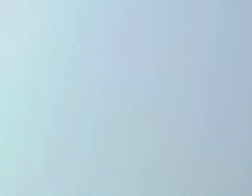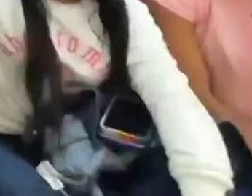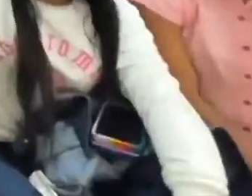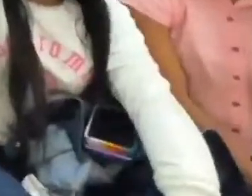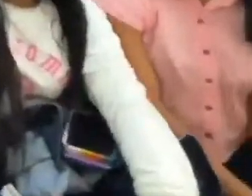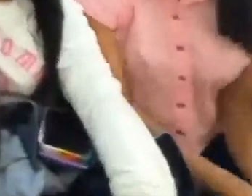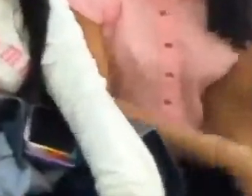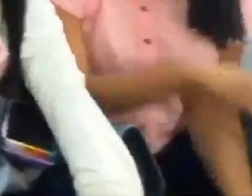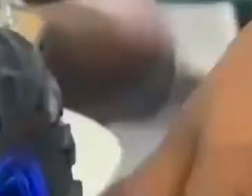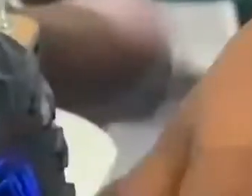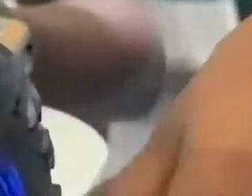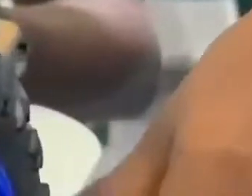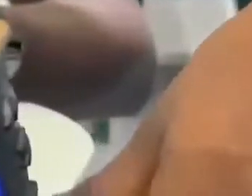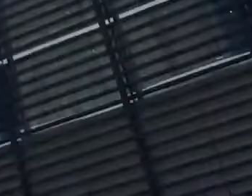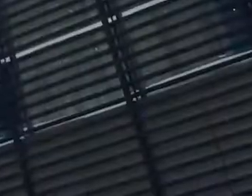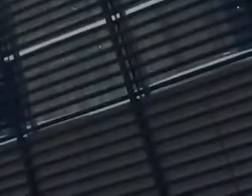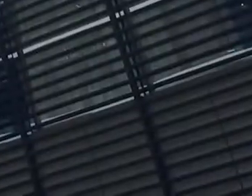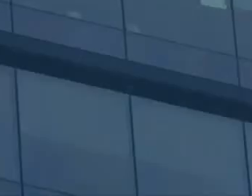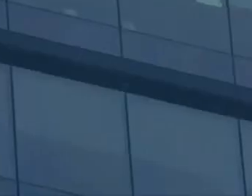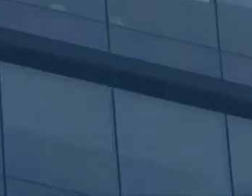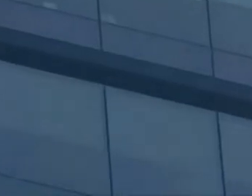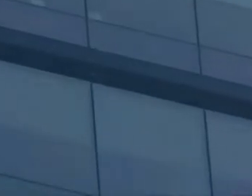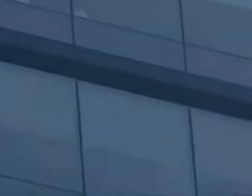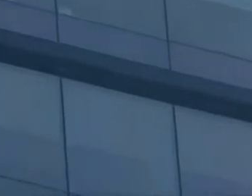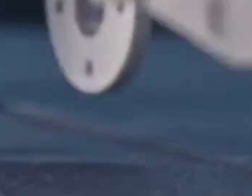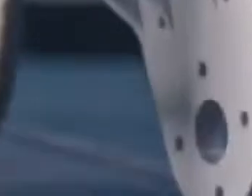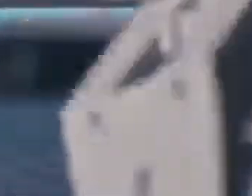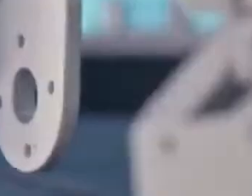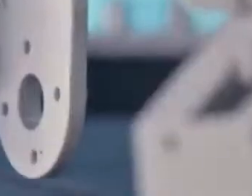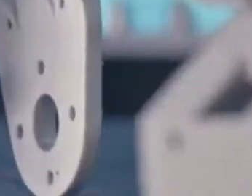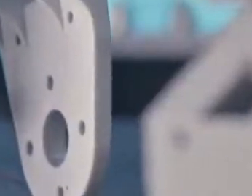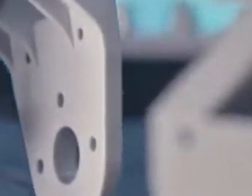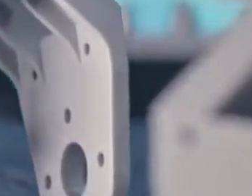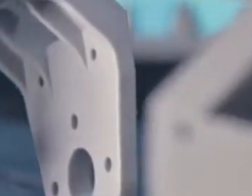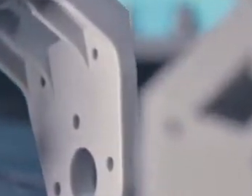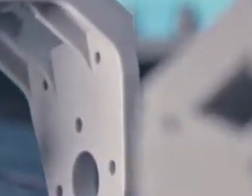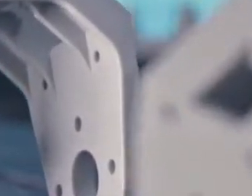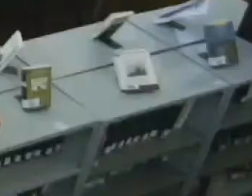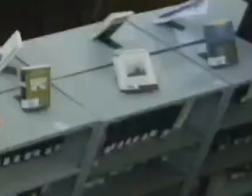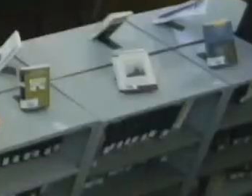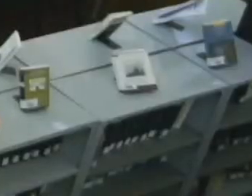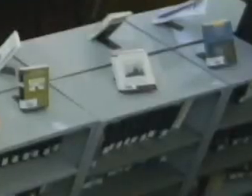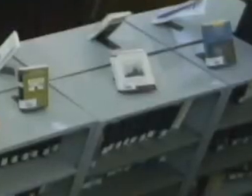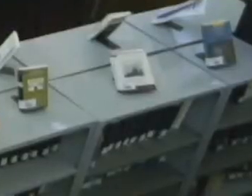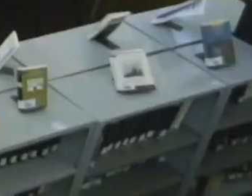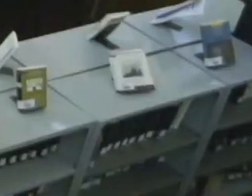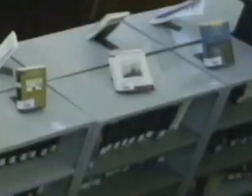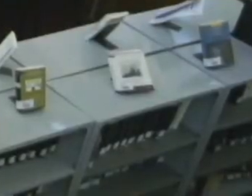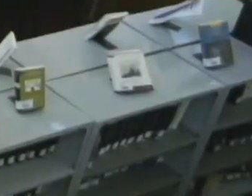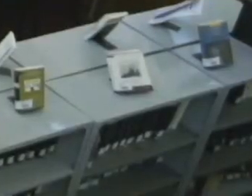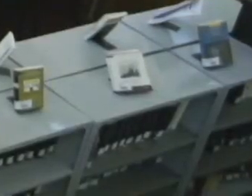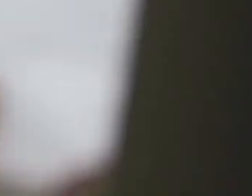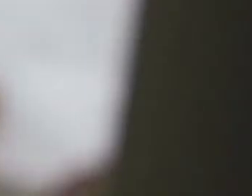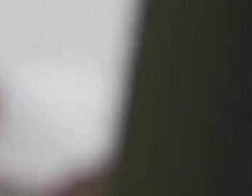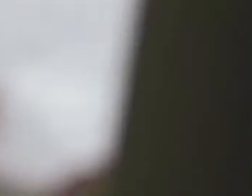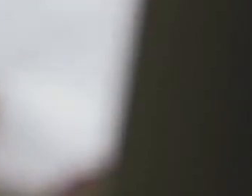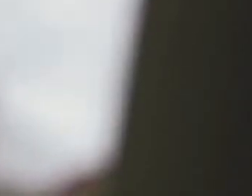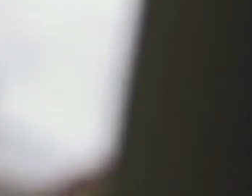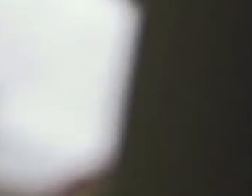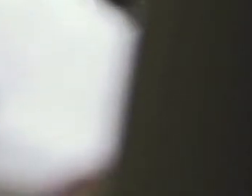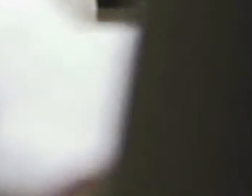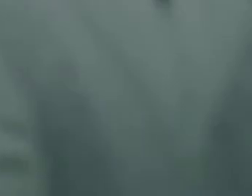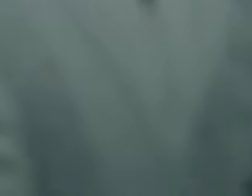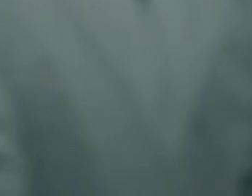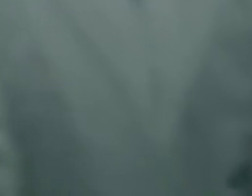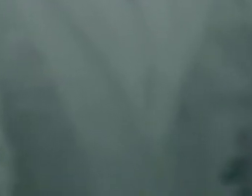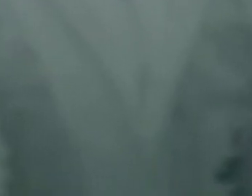Caribe, la cuarta reunión de la Conferencia de Ciencia, Innovación y Tecnologías de la Información y las Comunicaciones de la Comisión Económica para